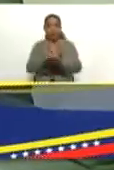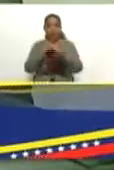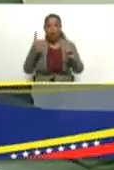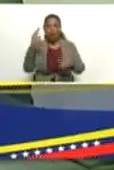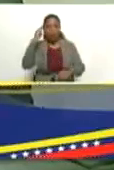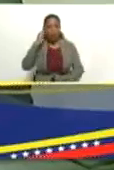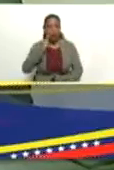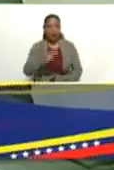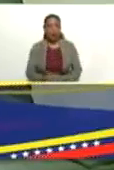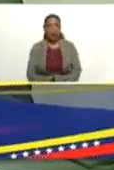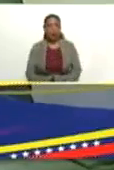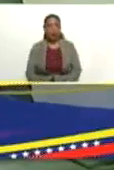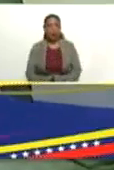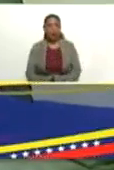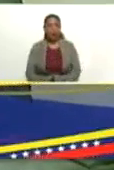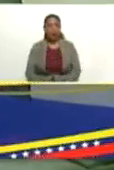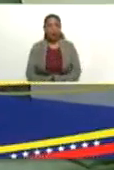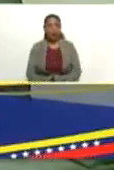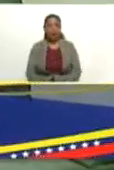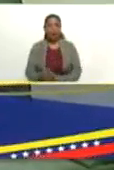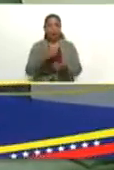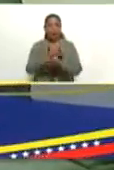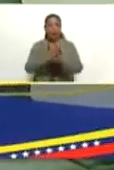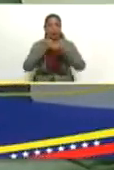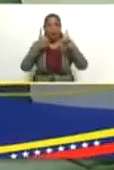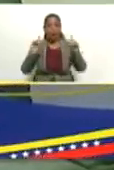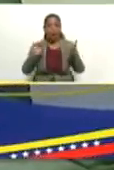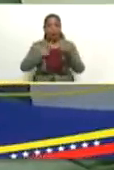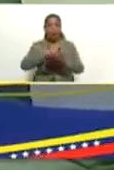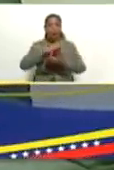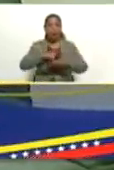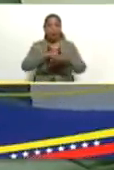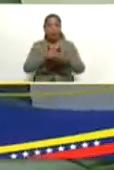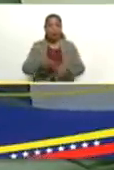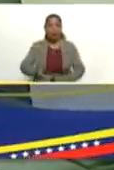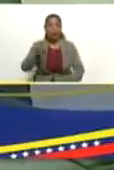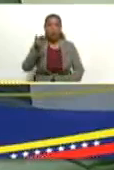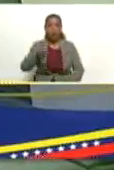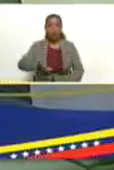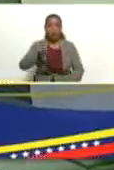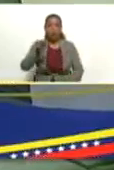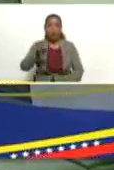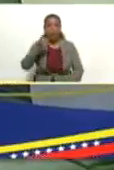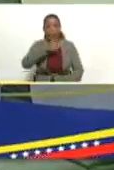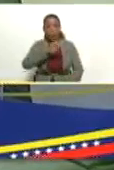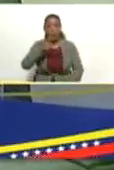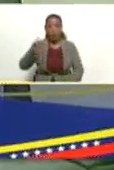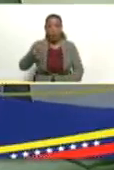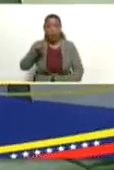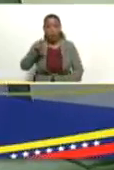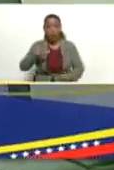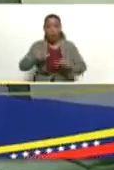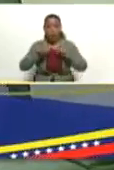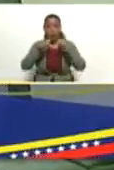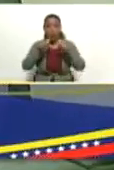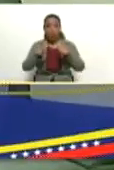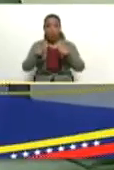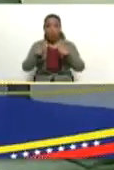bolivariana, una democracia participativa y protagónica. Y allí empezó